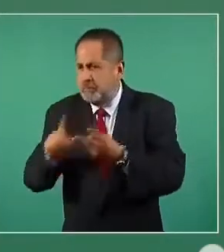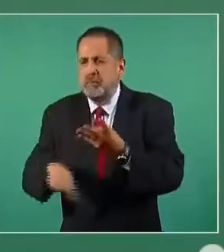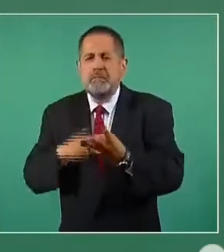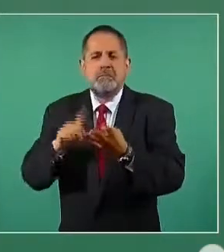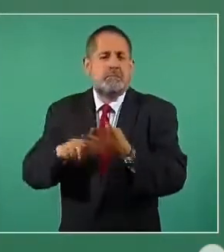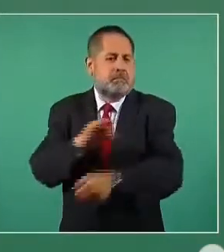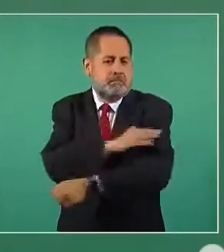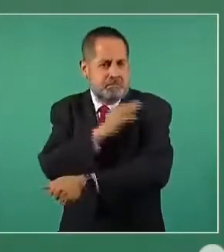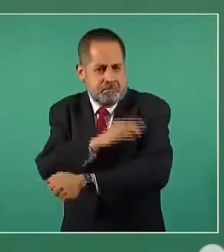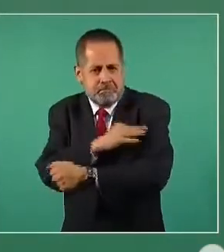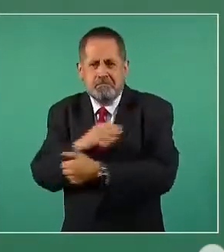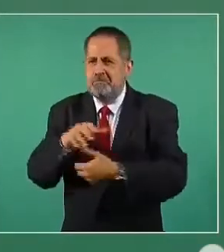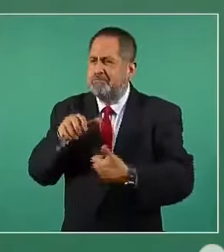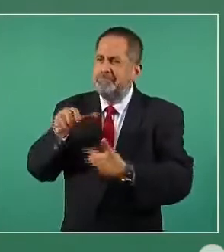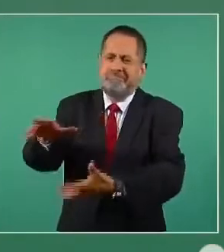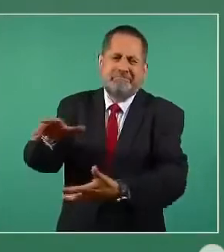vacunas